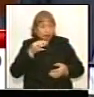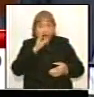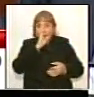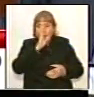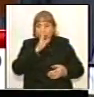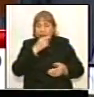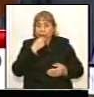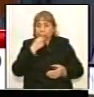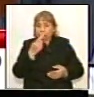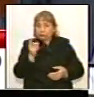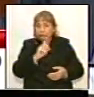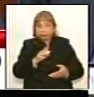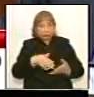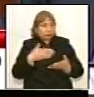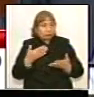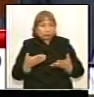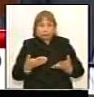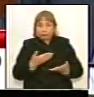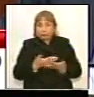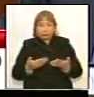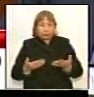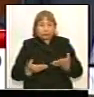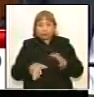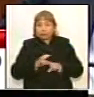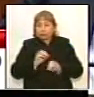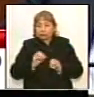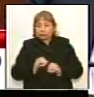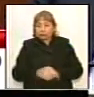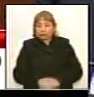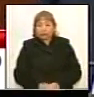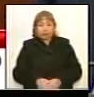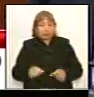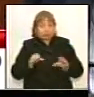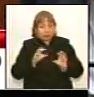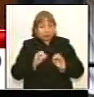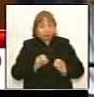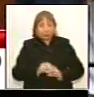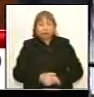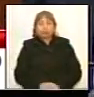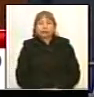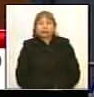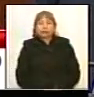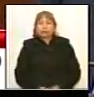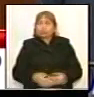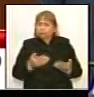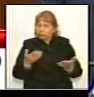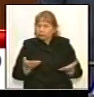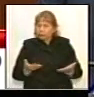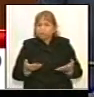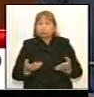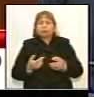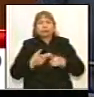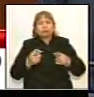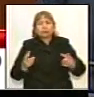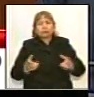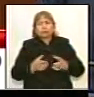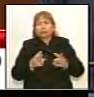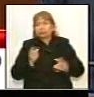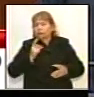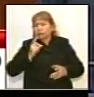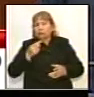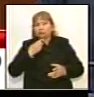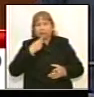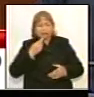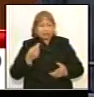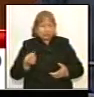están señalando, no existía la figura penal y entonces hay que crearla, vayamos a un debate amplio, pues, presidente, no nos vengan